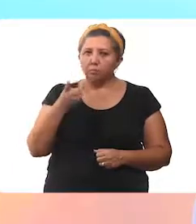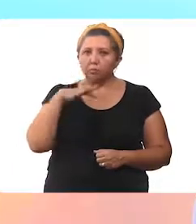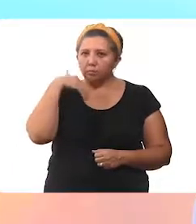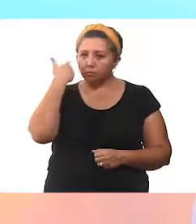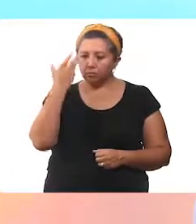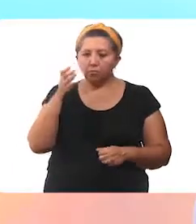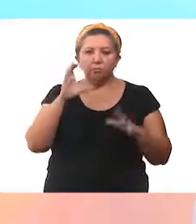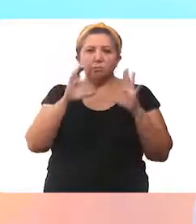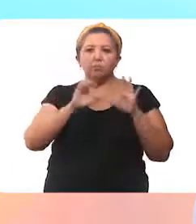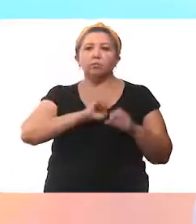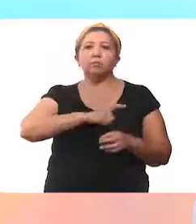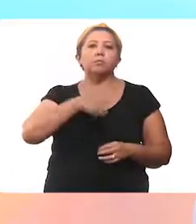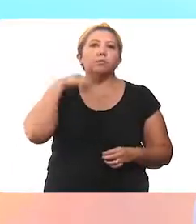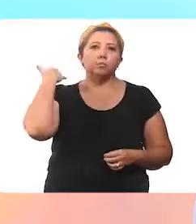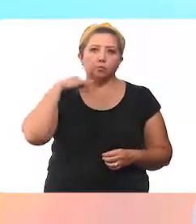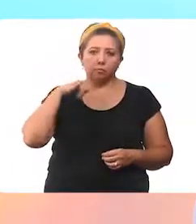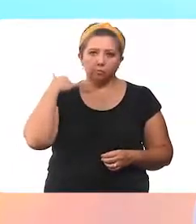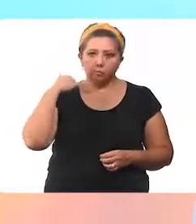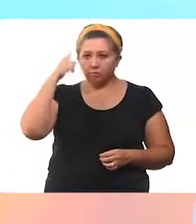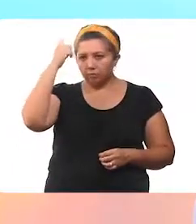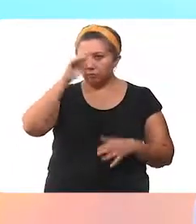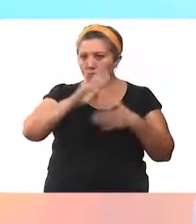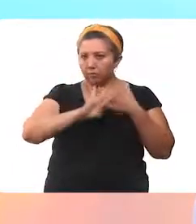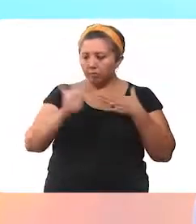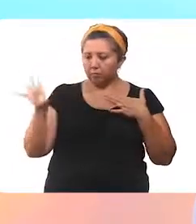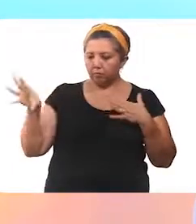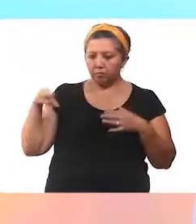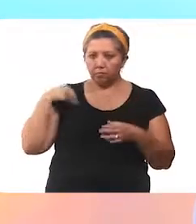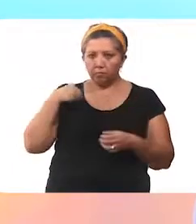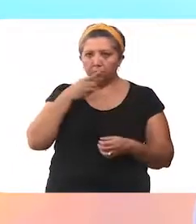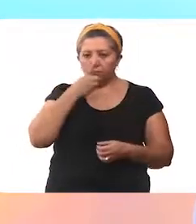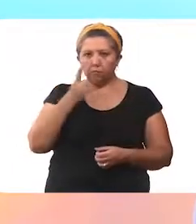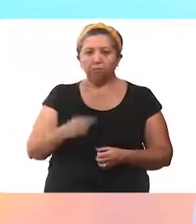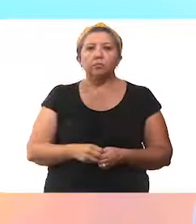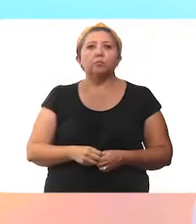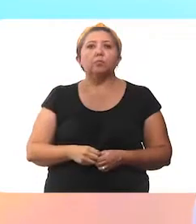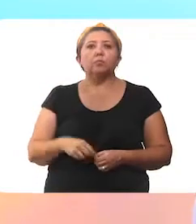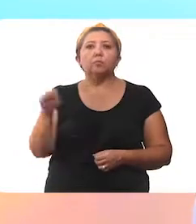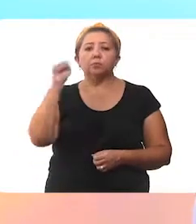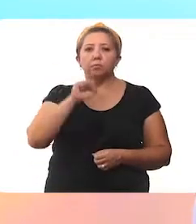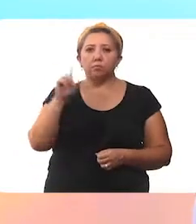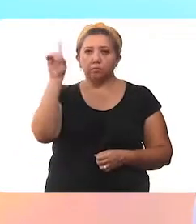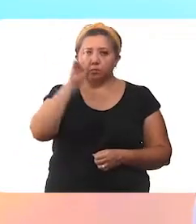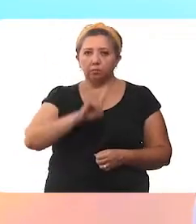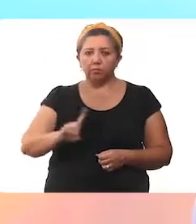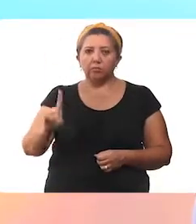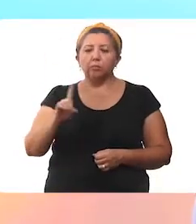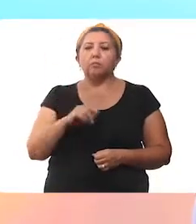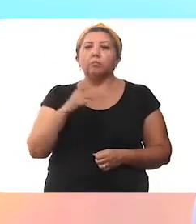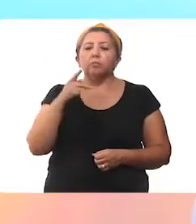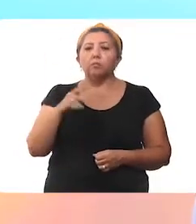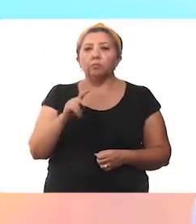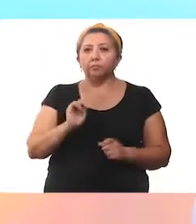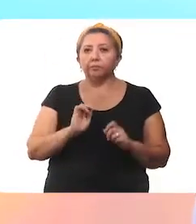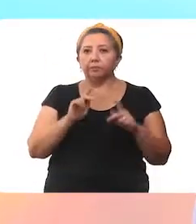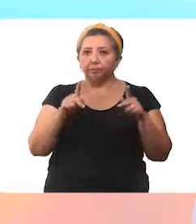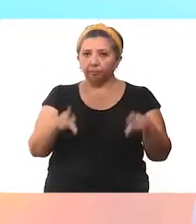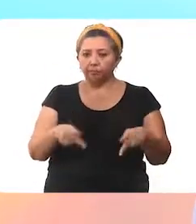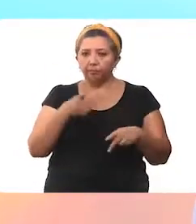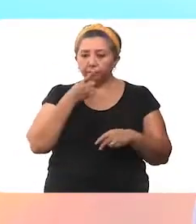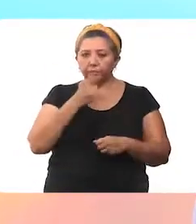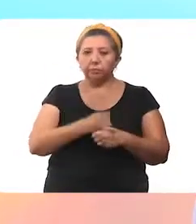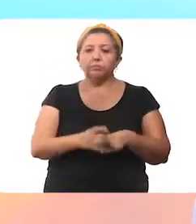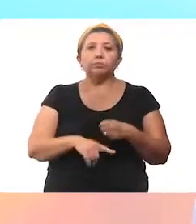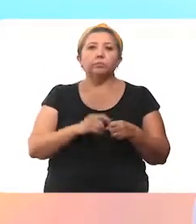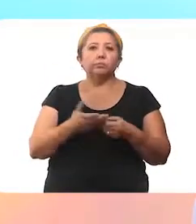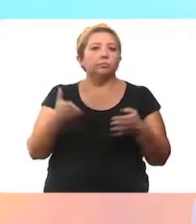Con el objetivo de proteger la salud de los yucatecos y para evitar contagios en aglomeraciones, los sábados y domingos los malecones tradicional e internacional